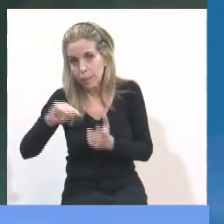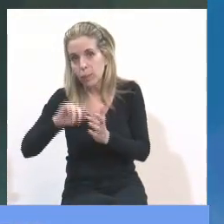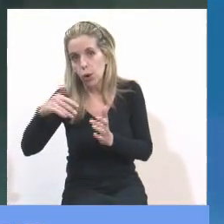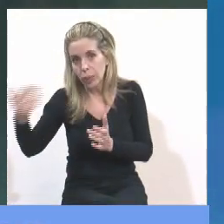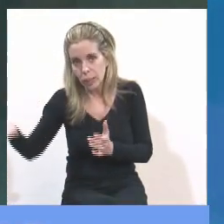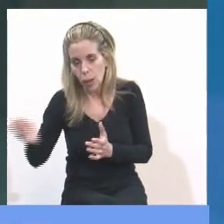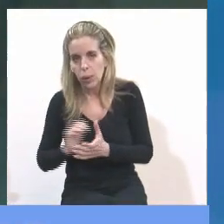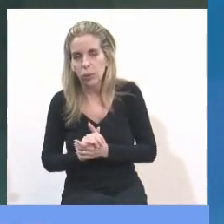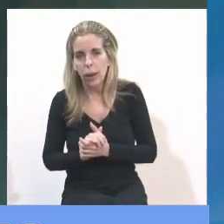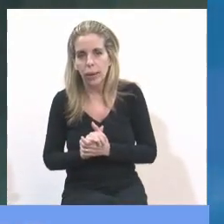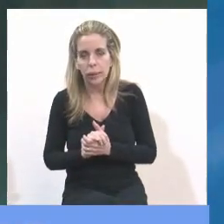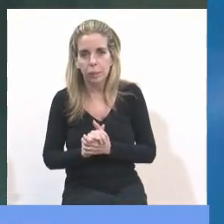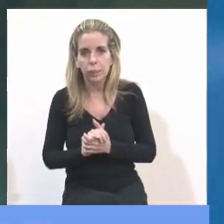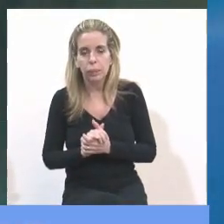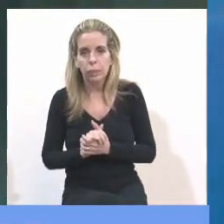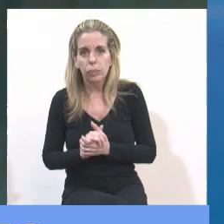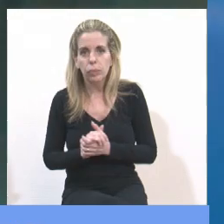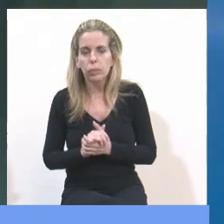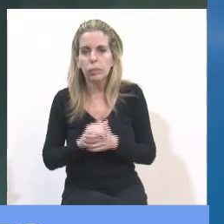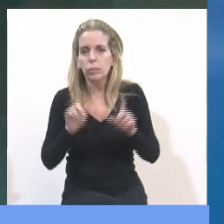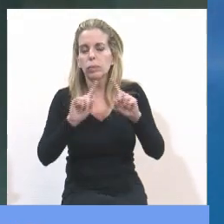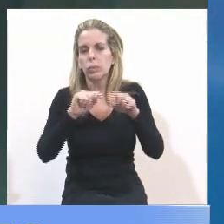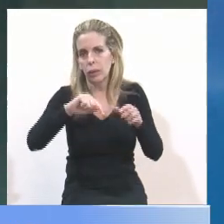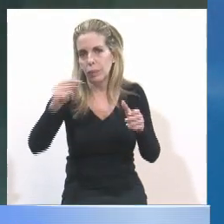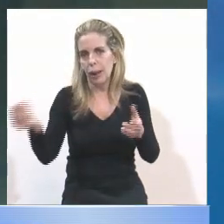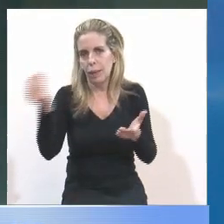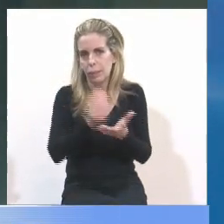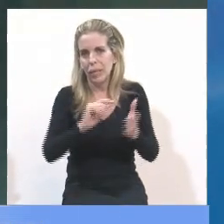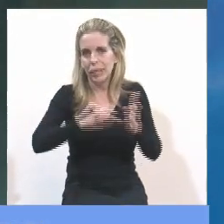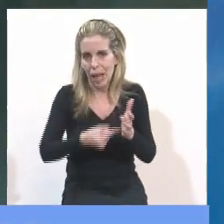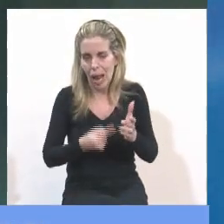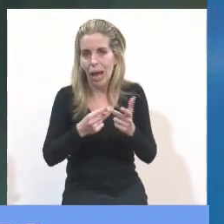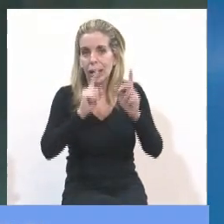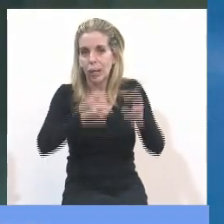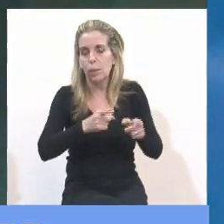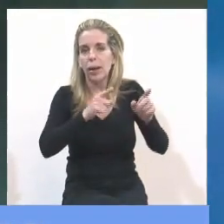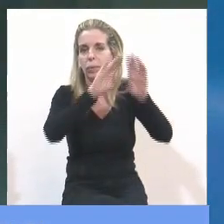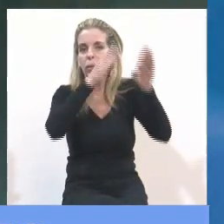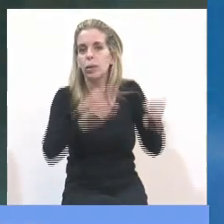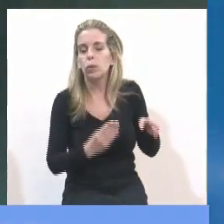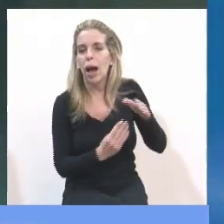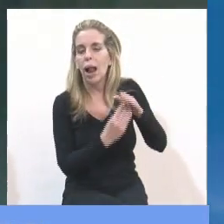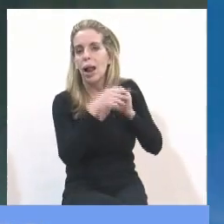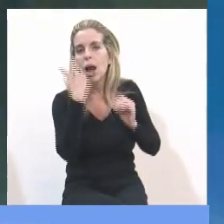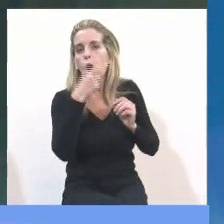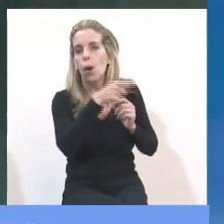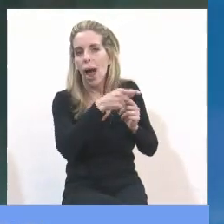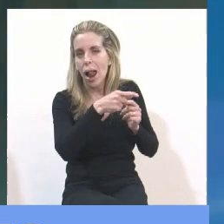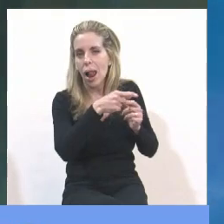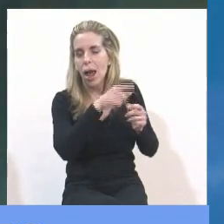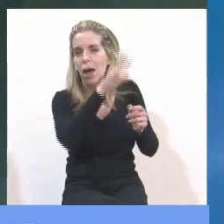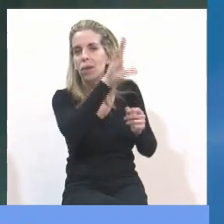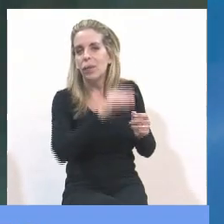Tribunal Oral en lo Criminal Federal número 4 de la Capital Federal y del Tribunal Oral en lo Criminal Federal número